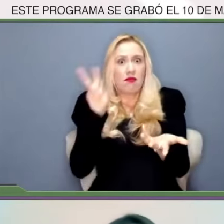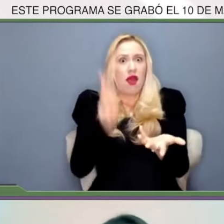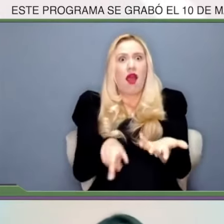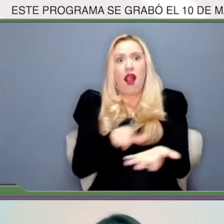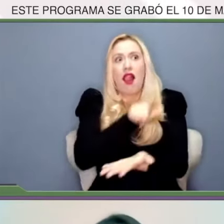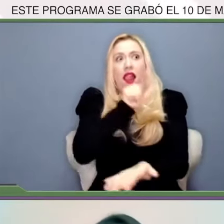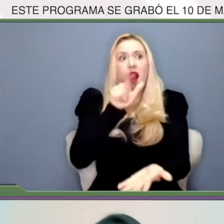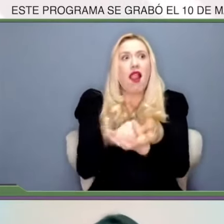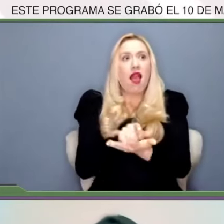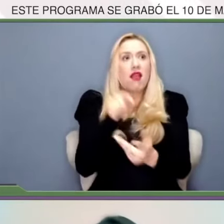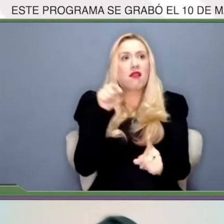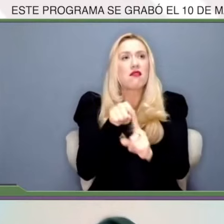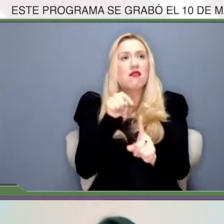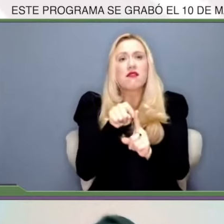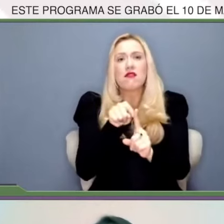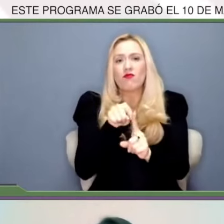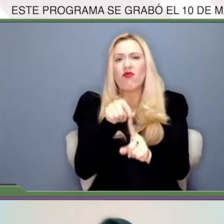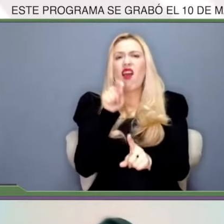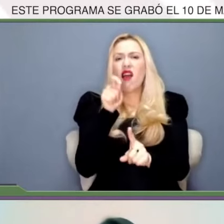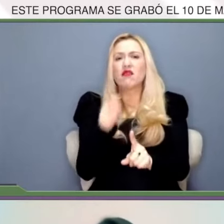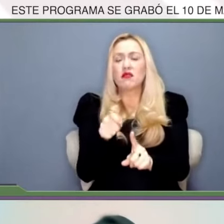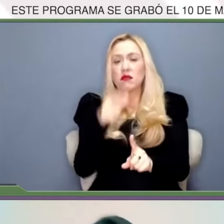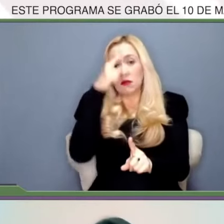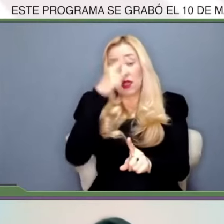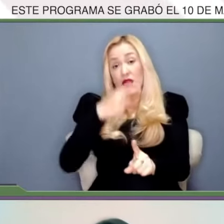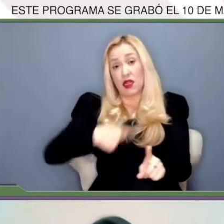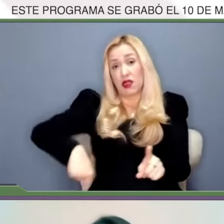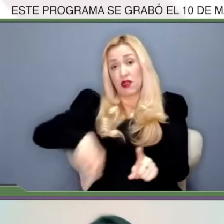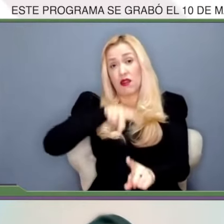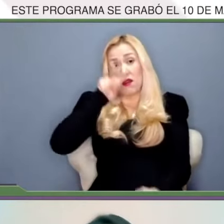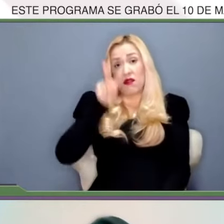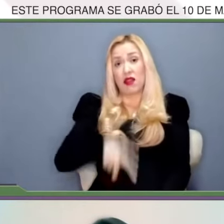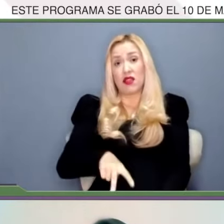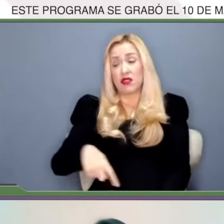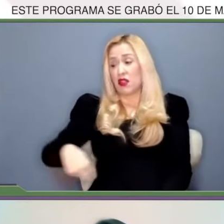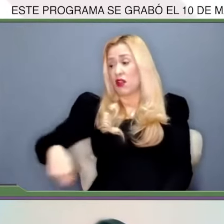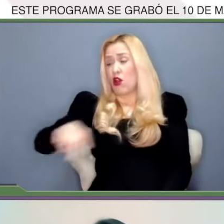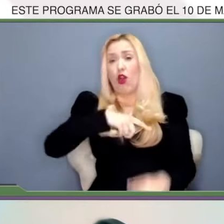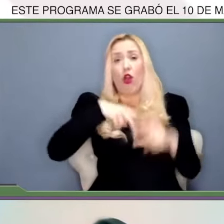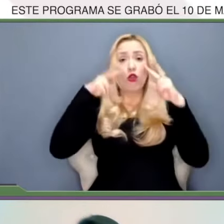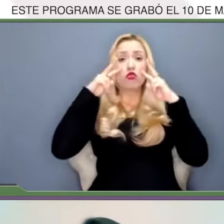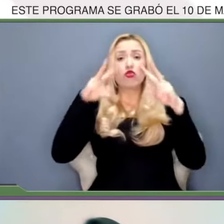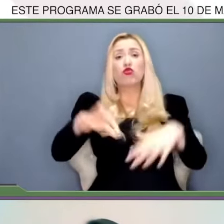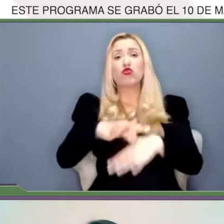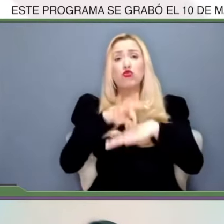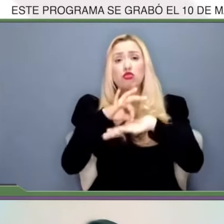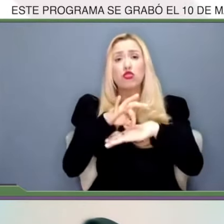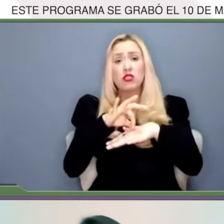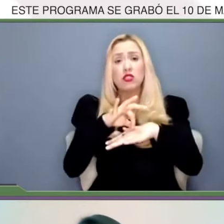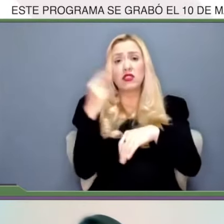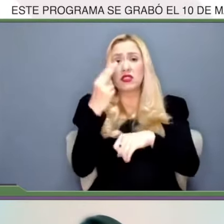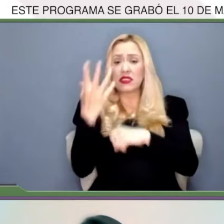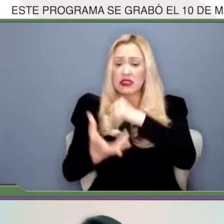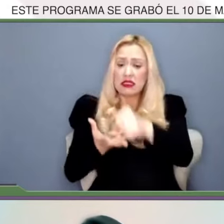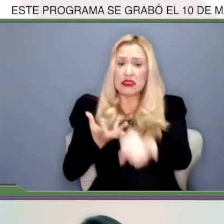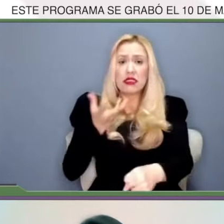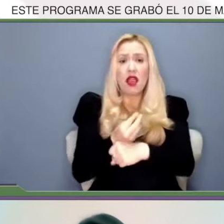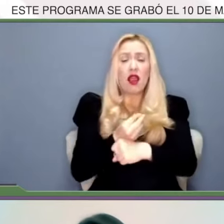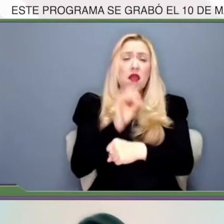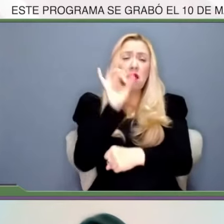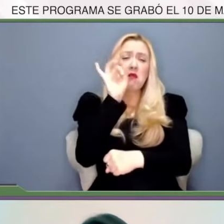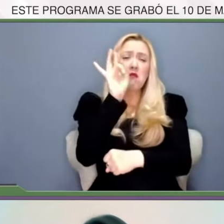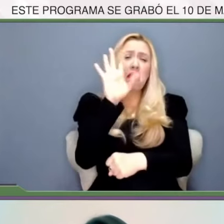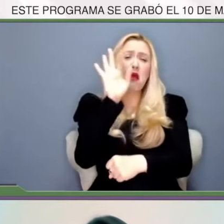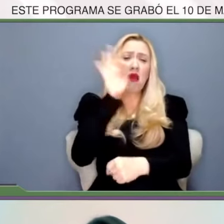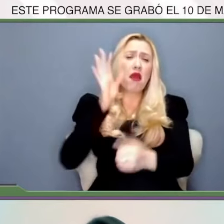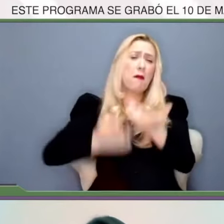ley pues representan para nosotros, los sobrevivientes, la reparación integral del daño que alguna vez se nos